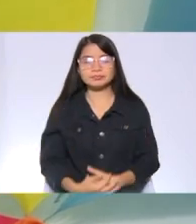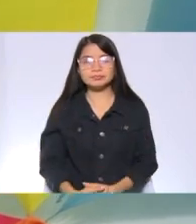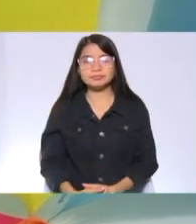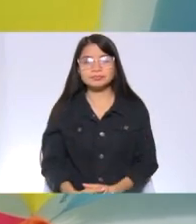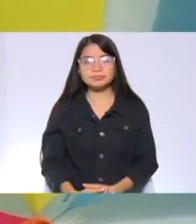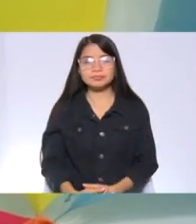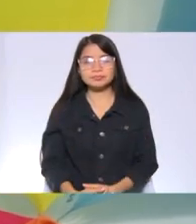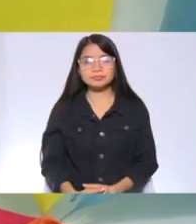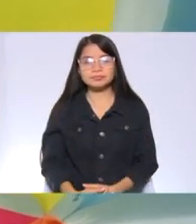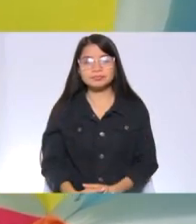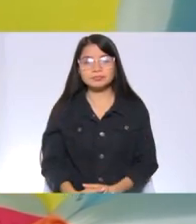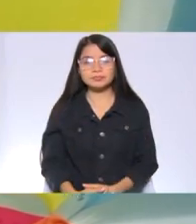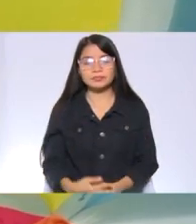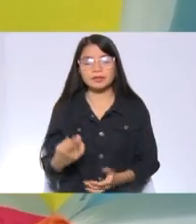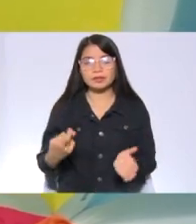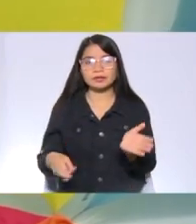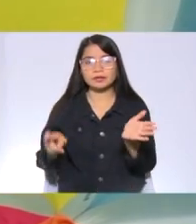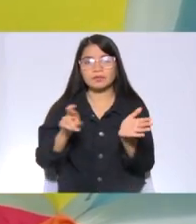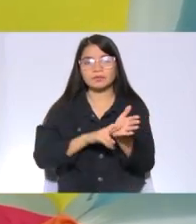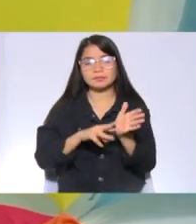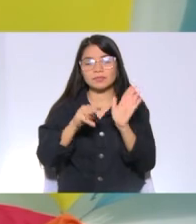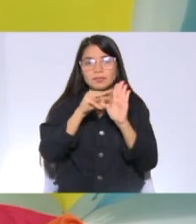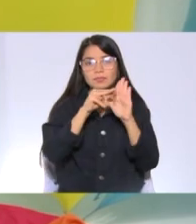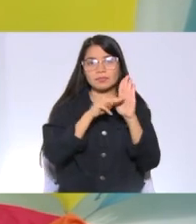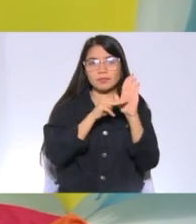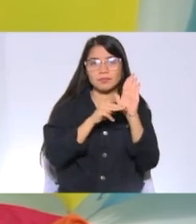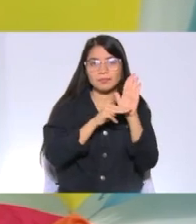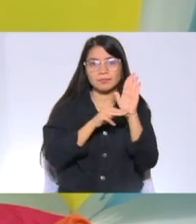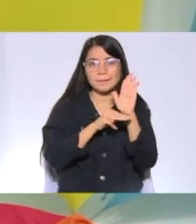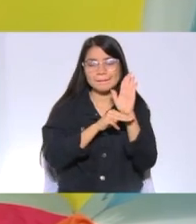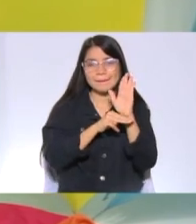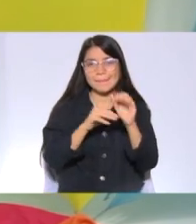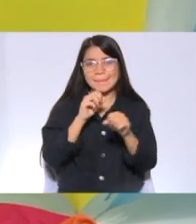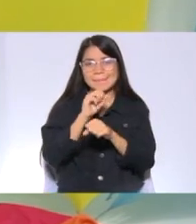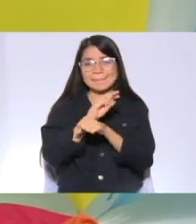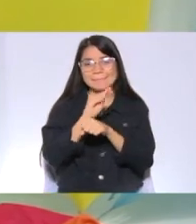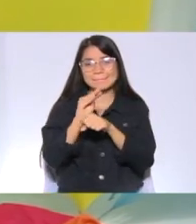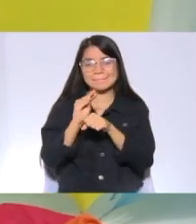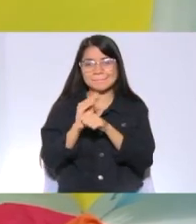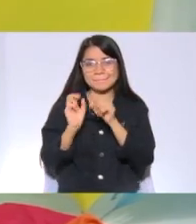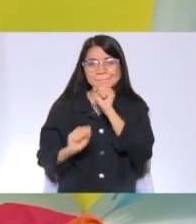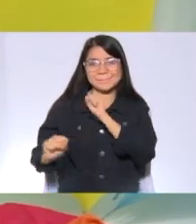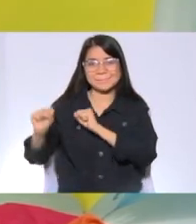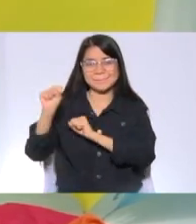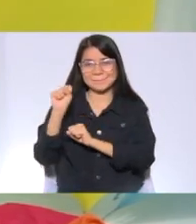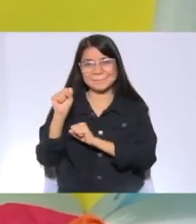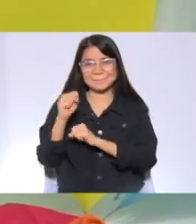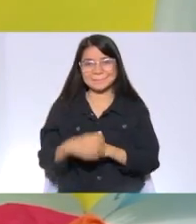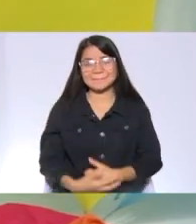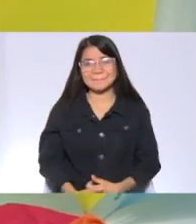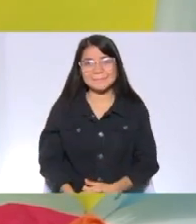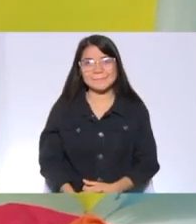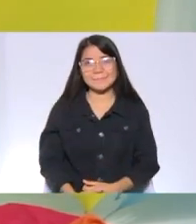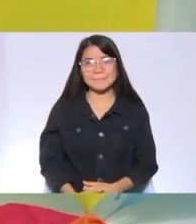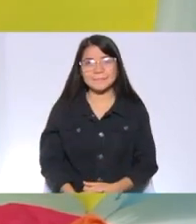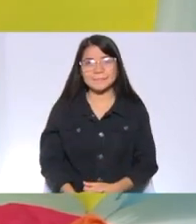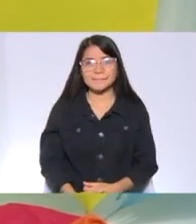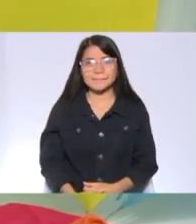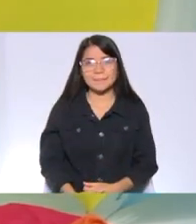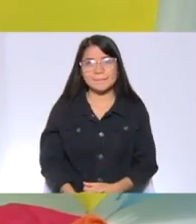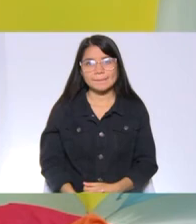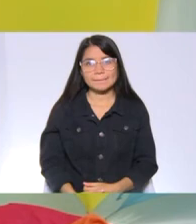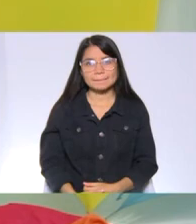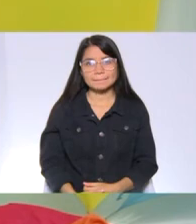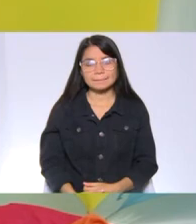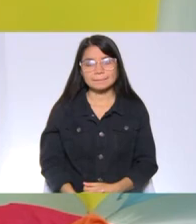sabemos cómo hacerlo. Entonces el uso correcto del tapabocas es muy importante, el lavado de manos constante con agua y jabón